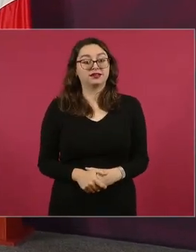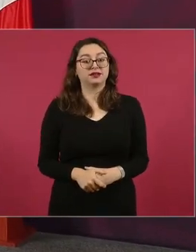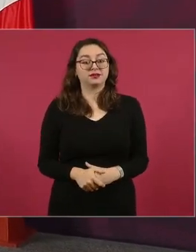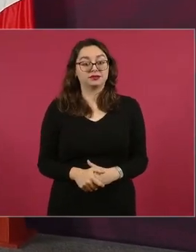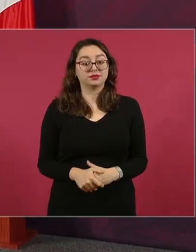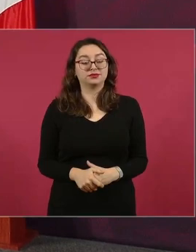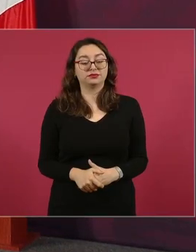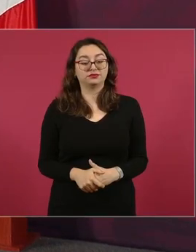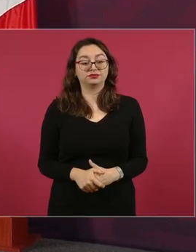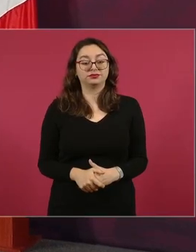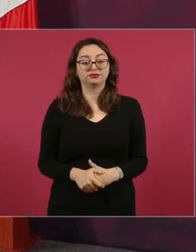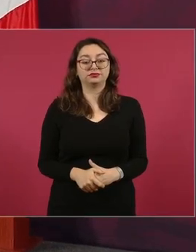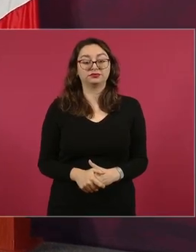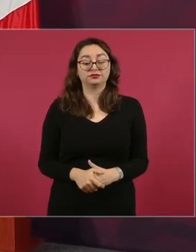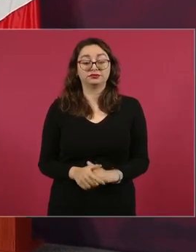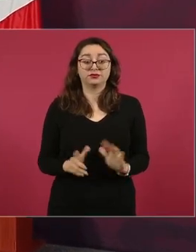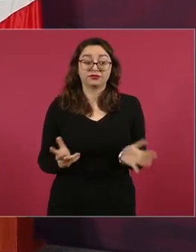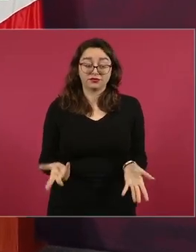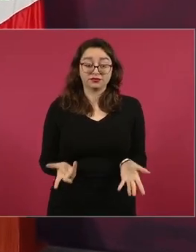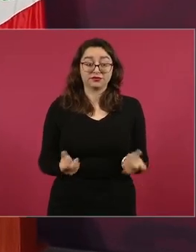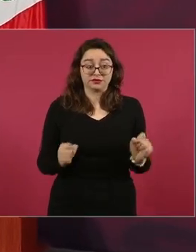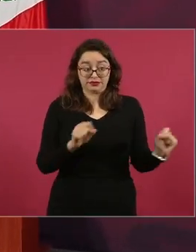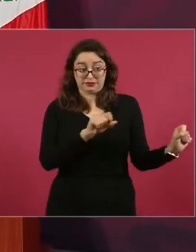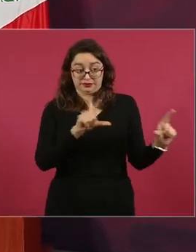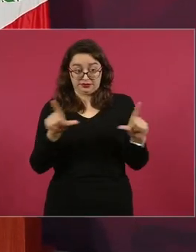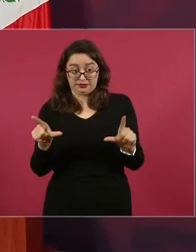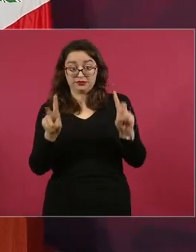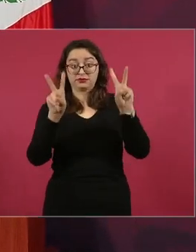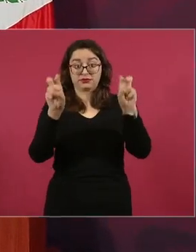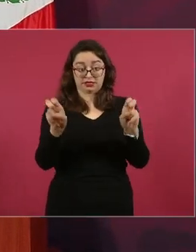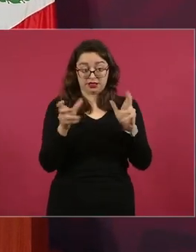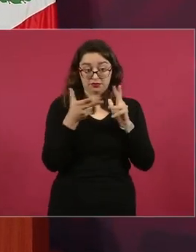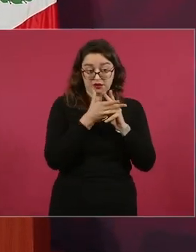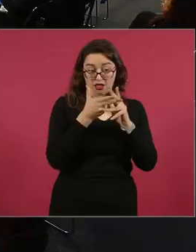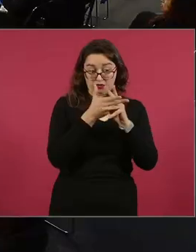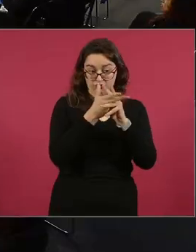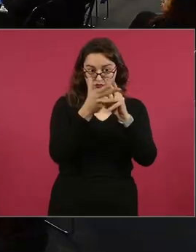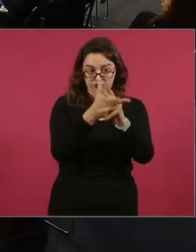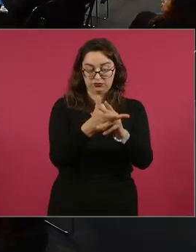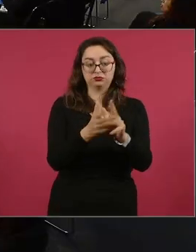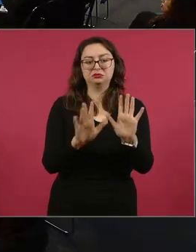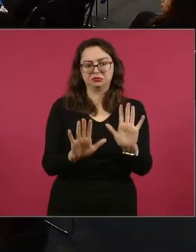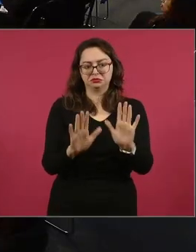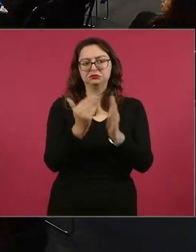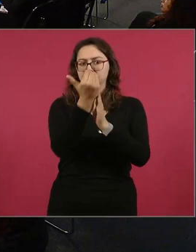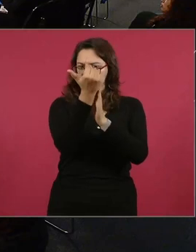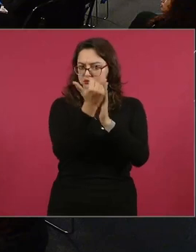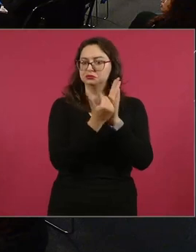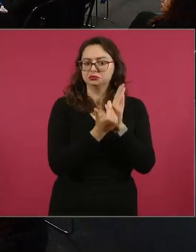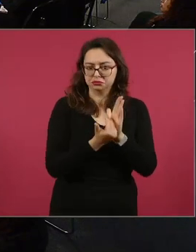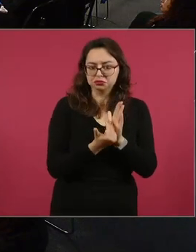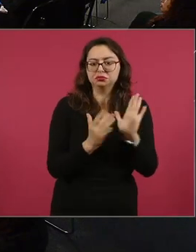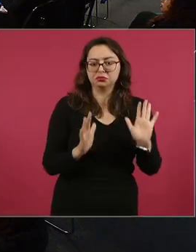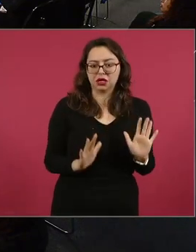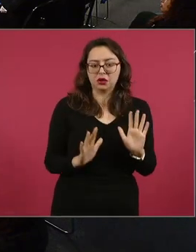Esto es por homicidio, pero ¿por qué no vemos lo de robo de vehículo también?